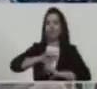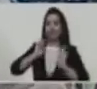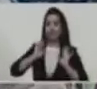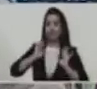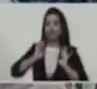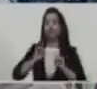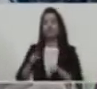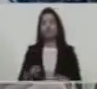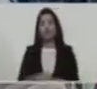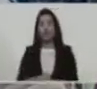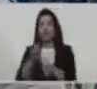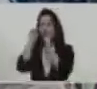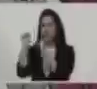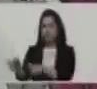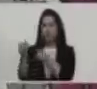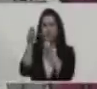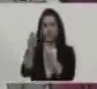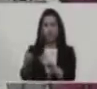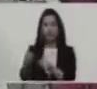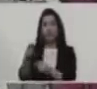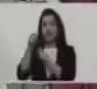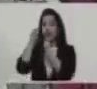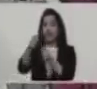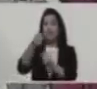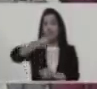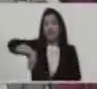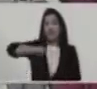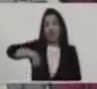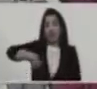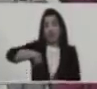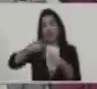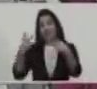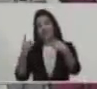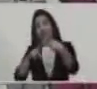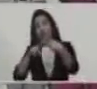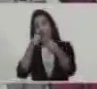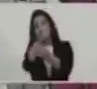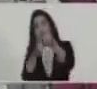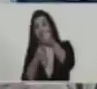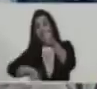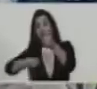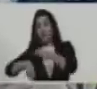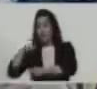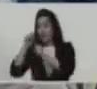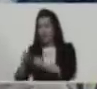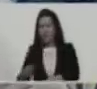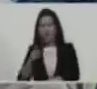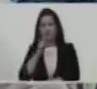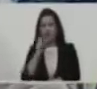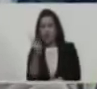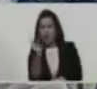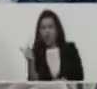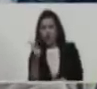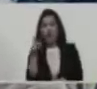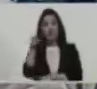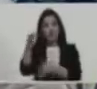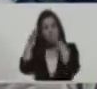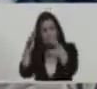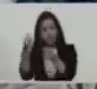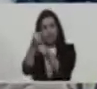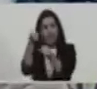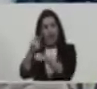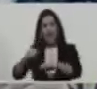Yo le voy a dar la responsabilidad como presidente y vicepresidente de esta nueva Corporación Nacional Productiva para que se dediquen a tiempo